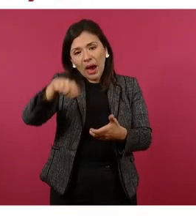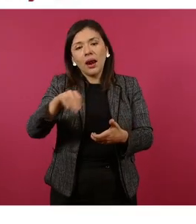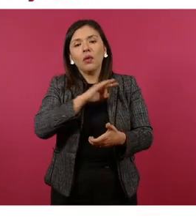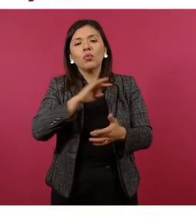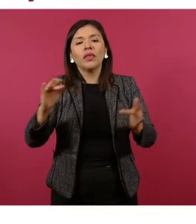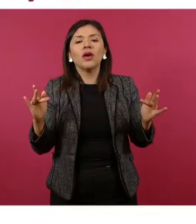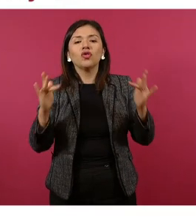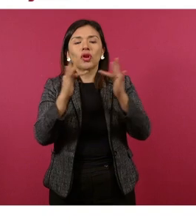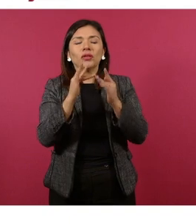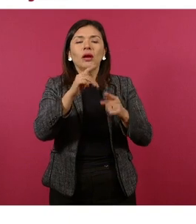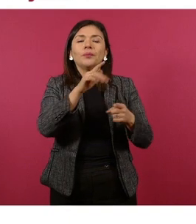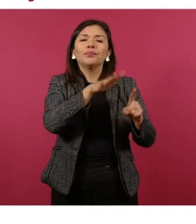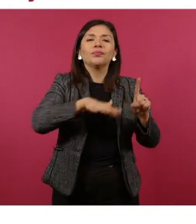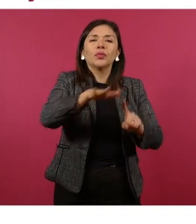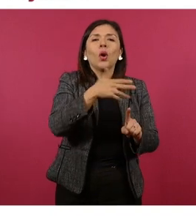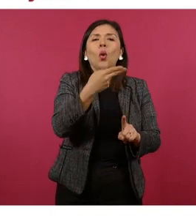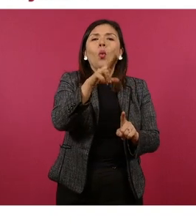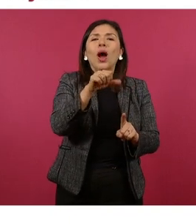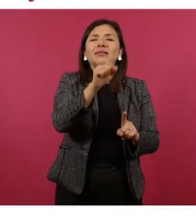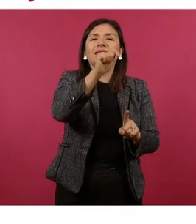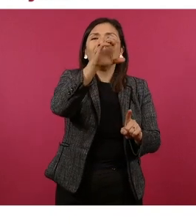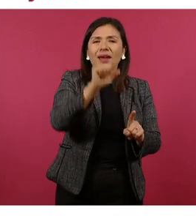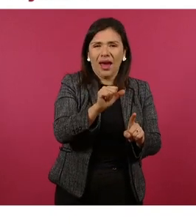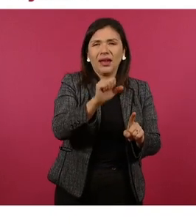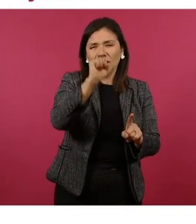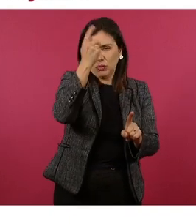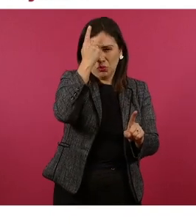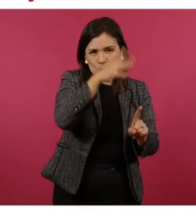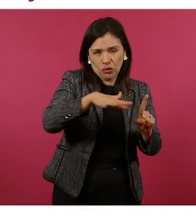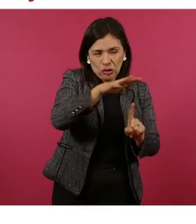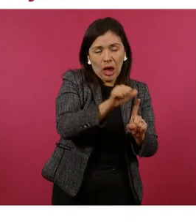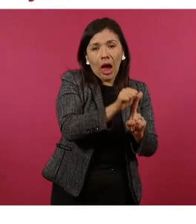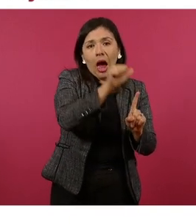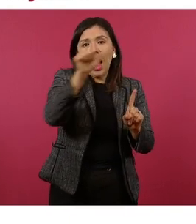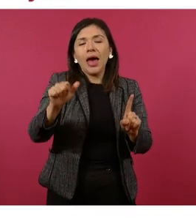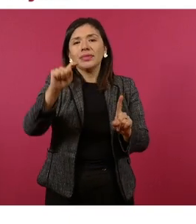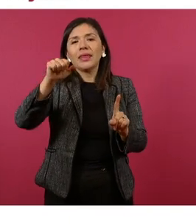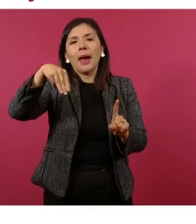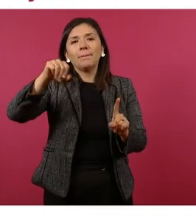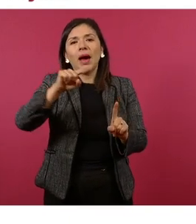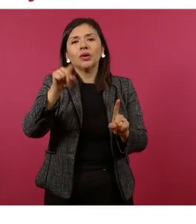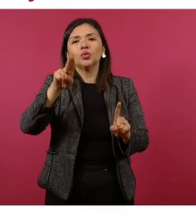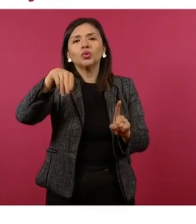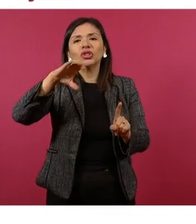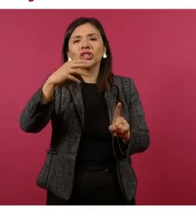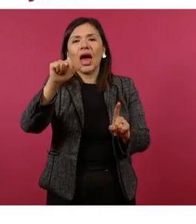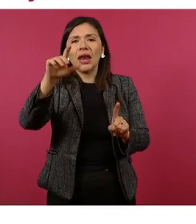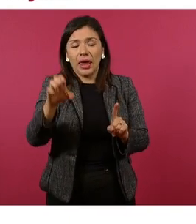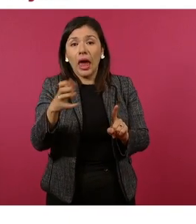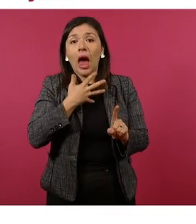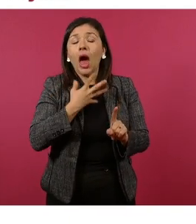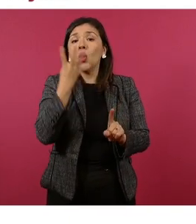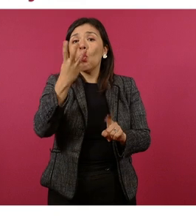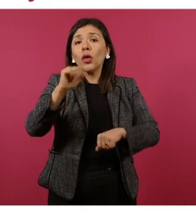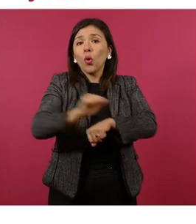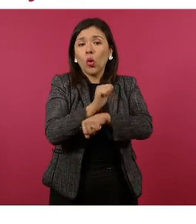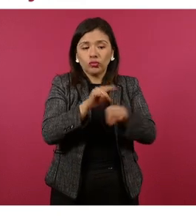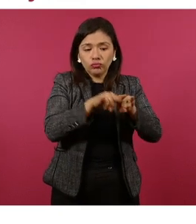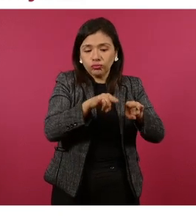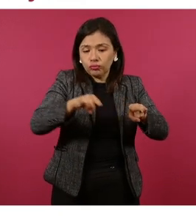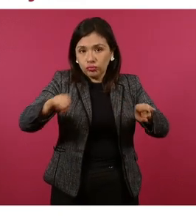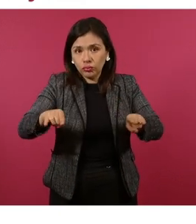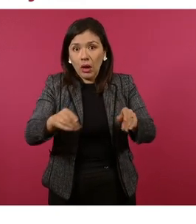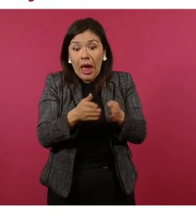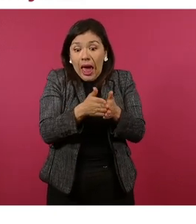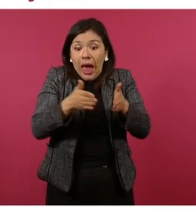conectar la Huasteca Potosina desde Ciudad Valles a tamasunchale a cuatro carriles e tiene un ancho